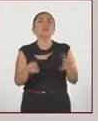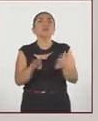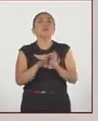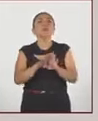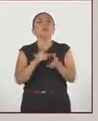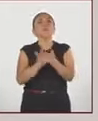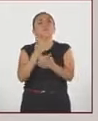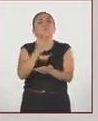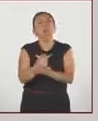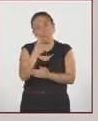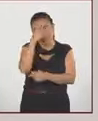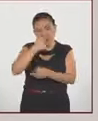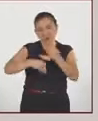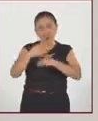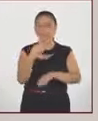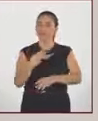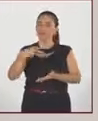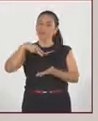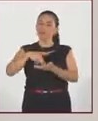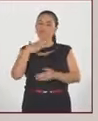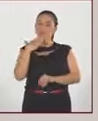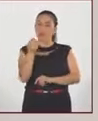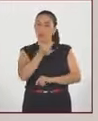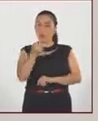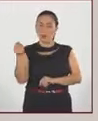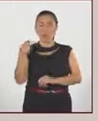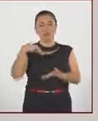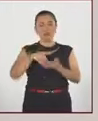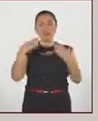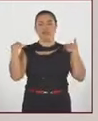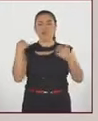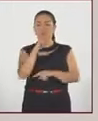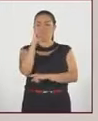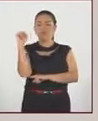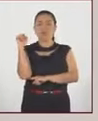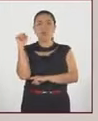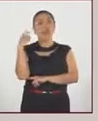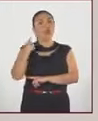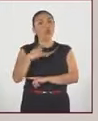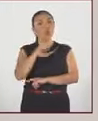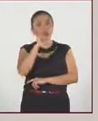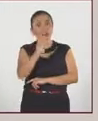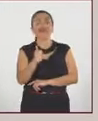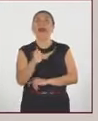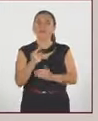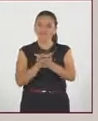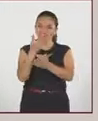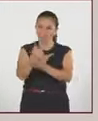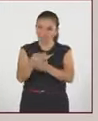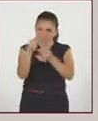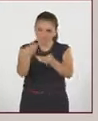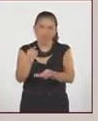para mantener una buena postura, ¿no? Hay que estar derechitos y si lo logran, bueno, dar algún tipo de incentivo, ¿no? Claro.